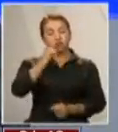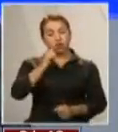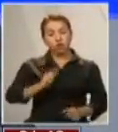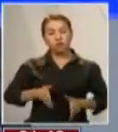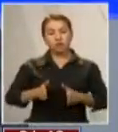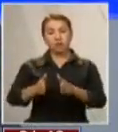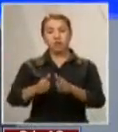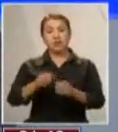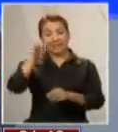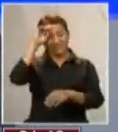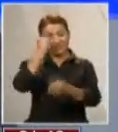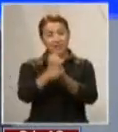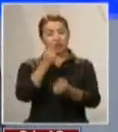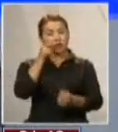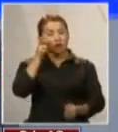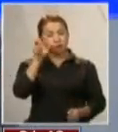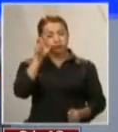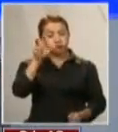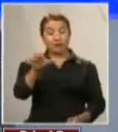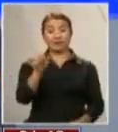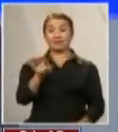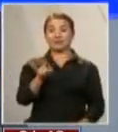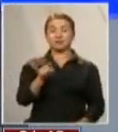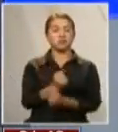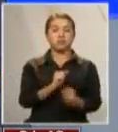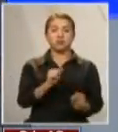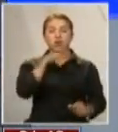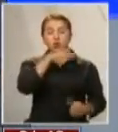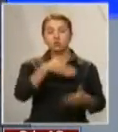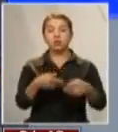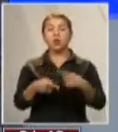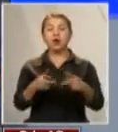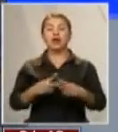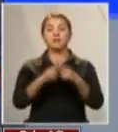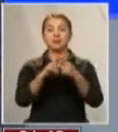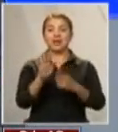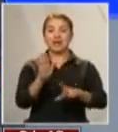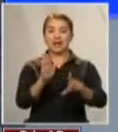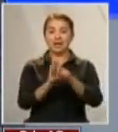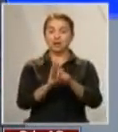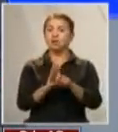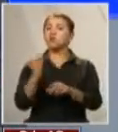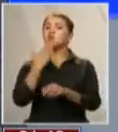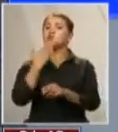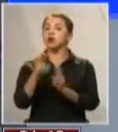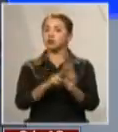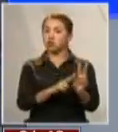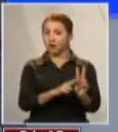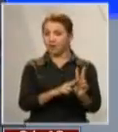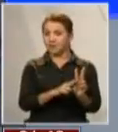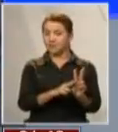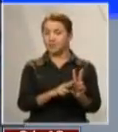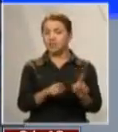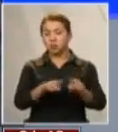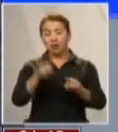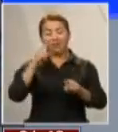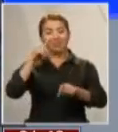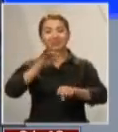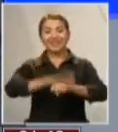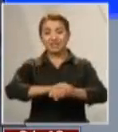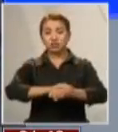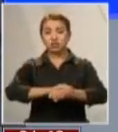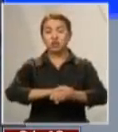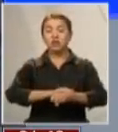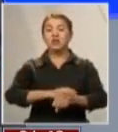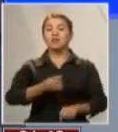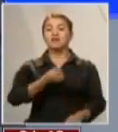que tiene carabinero hoy día lo tiene. Pero no lo puede aplicar muchas veces porque no tiene una herramienta legal para hacerlo. Y cuando lo hace, esas detenciones son